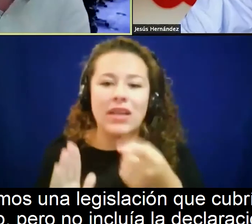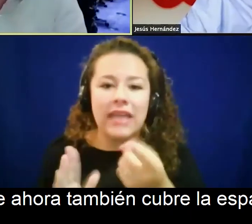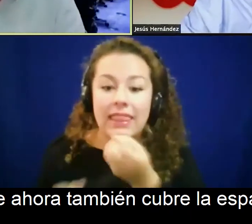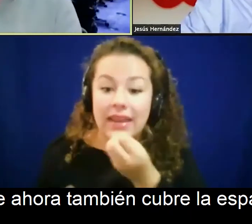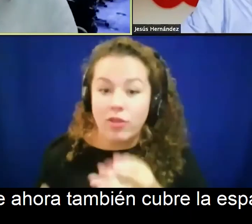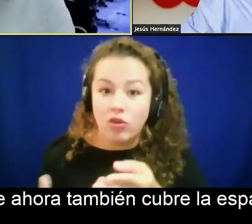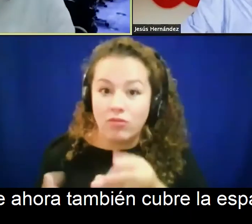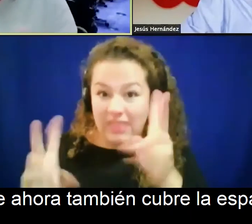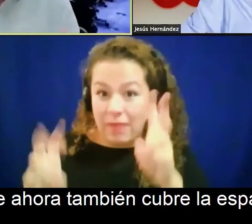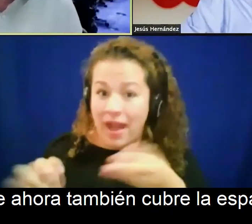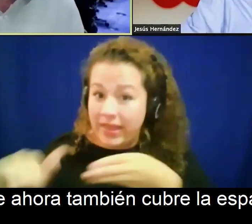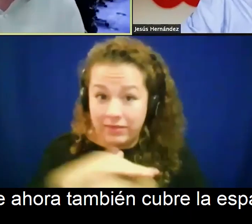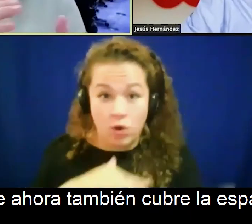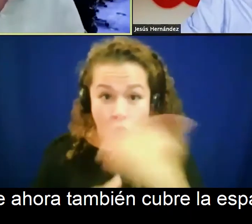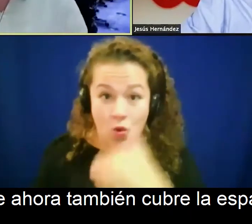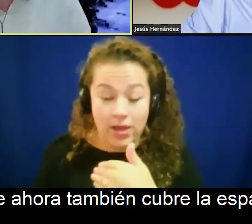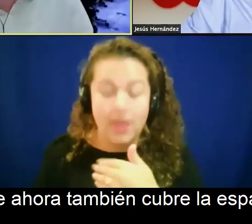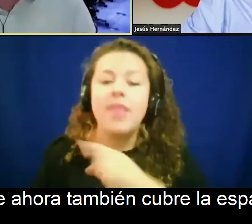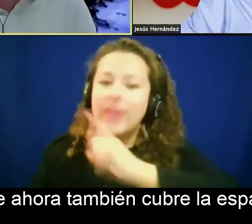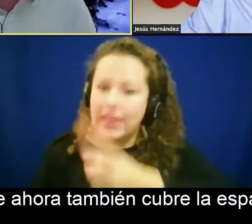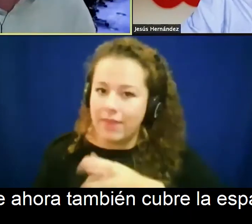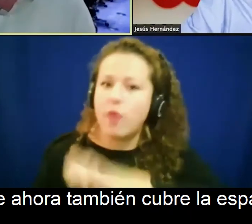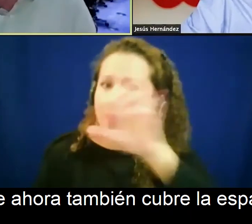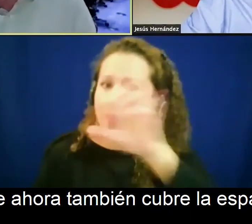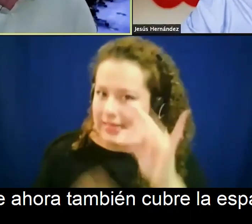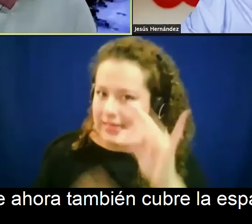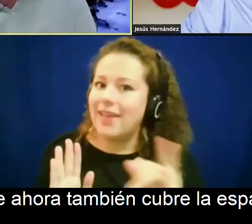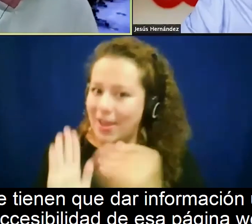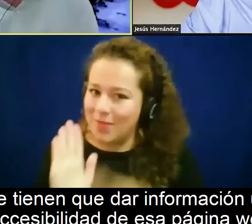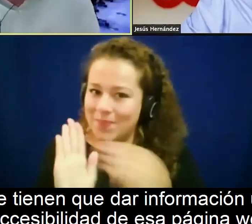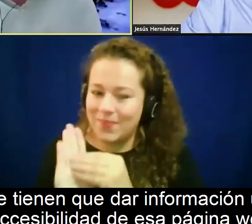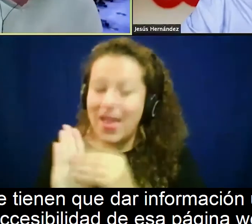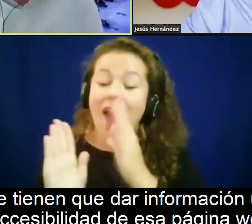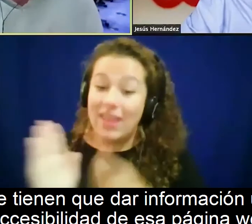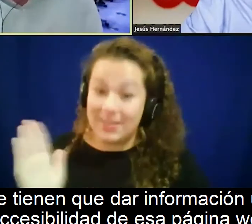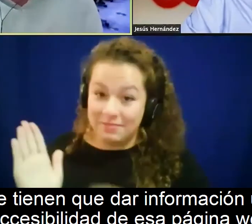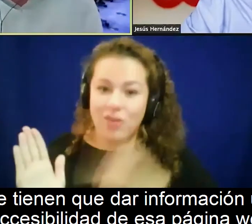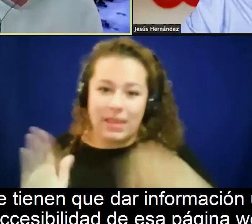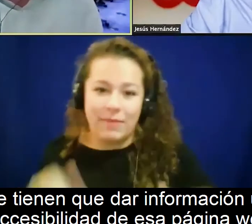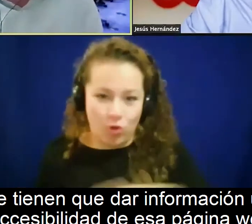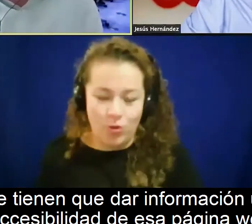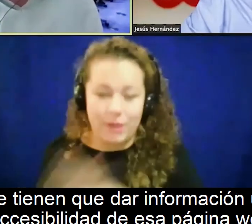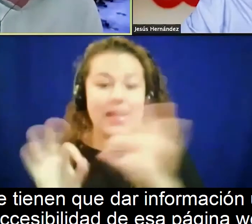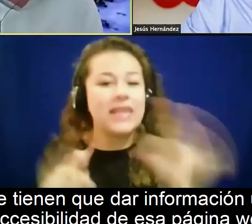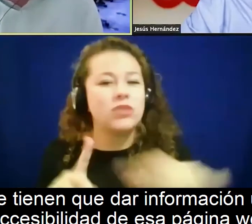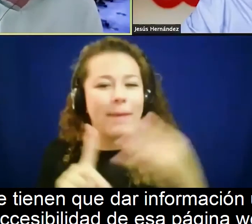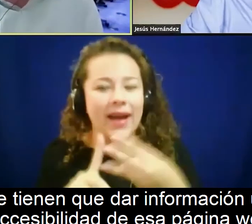sí que incluye la directiva europea, que por tanto ahora también cubre la española. Y es una página a la que